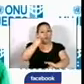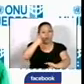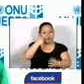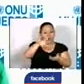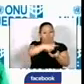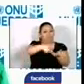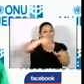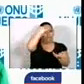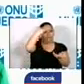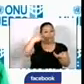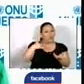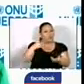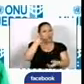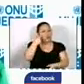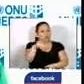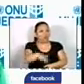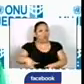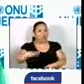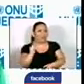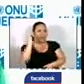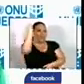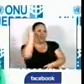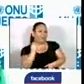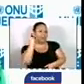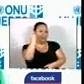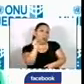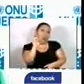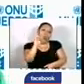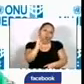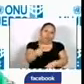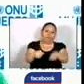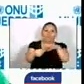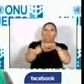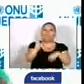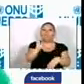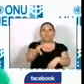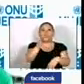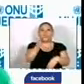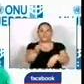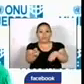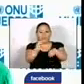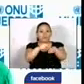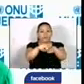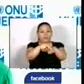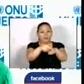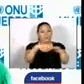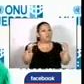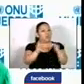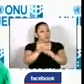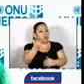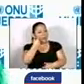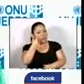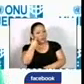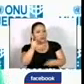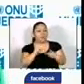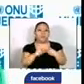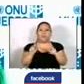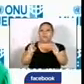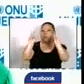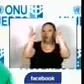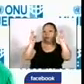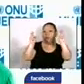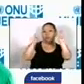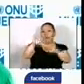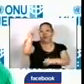las mujeres, tanto en las paradas como dentro de los autobuses. Otra área de alerta muy importante es el sistema